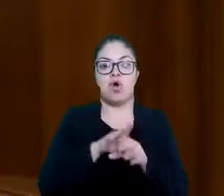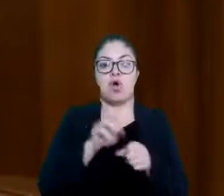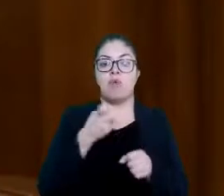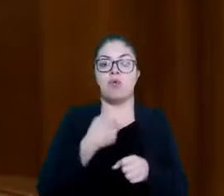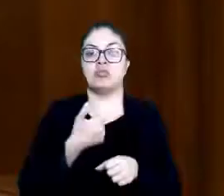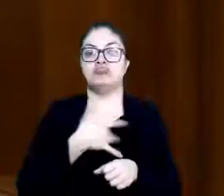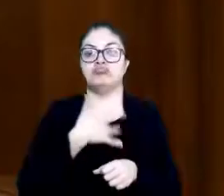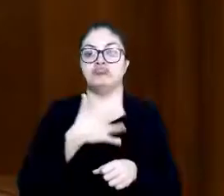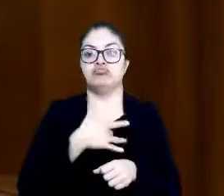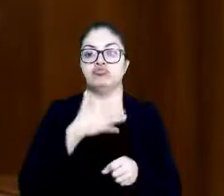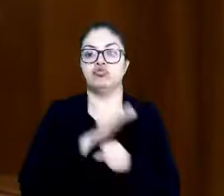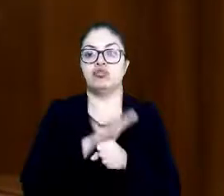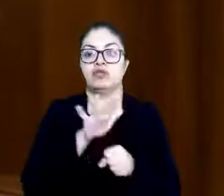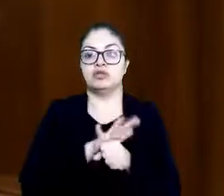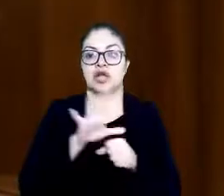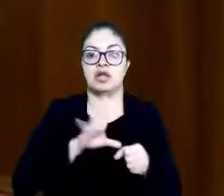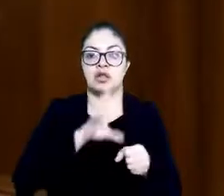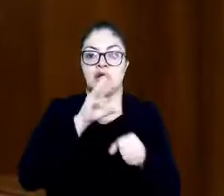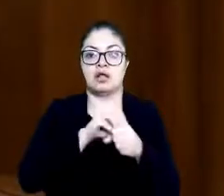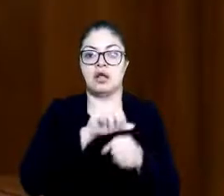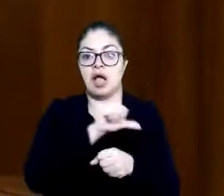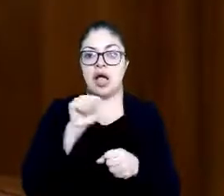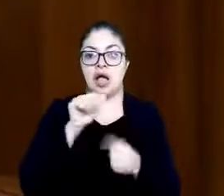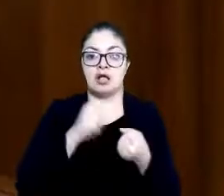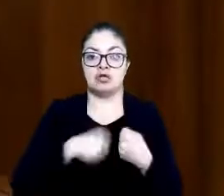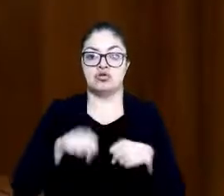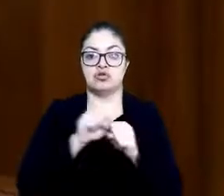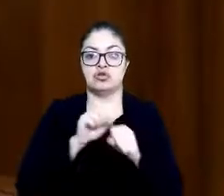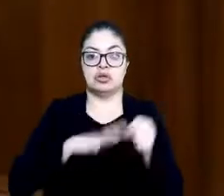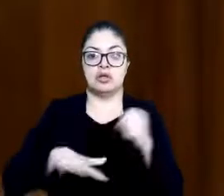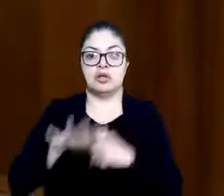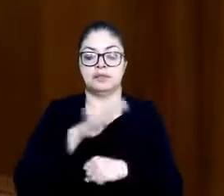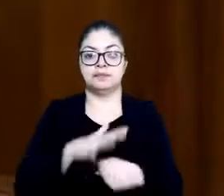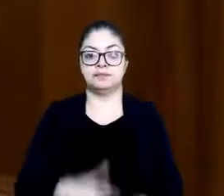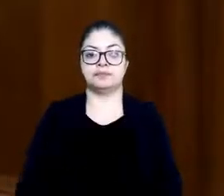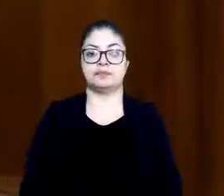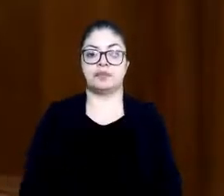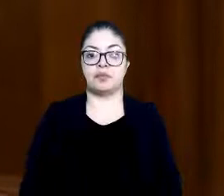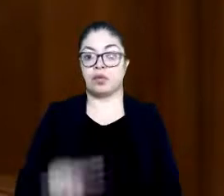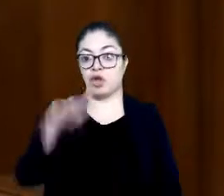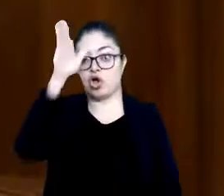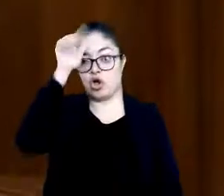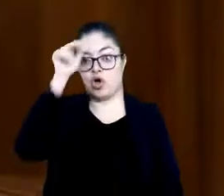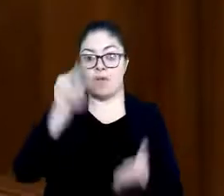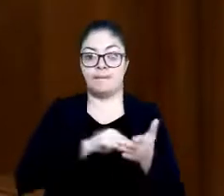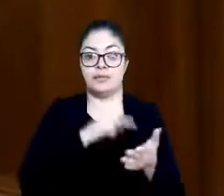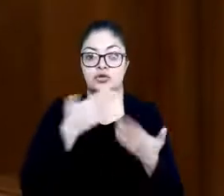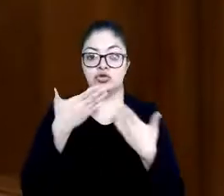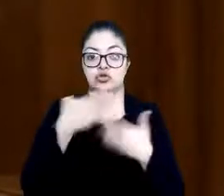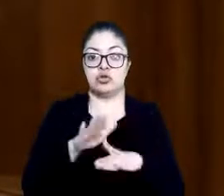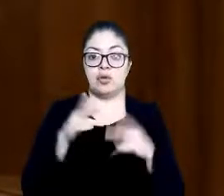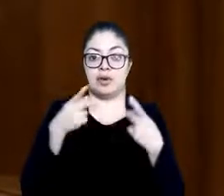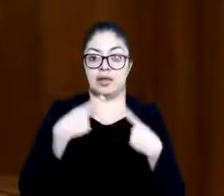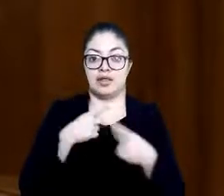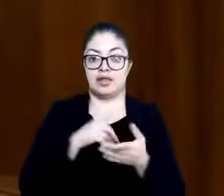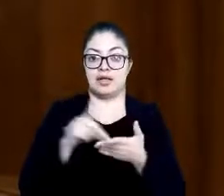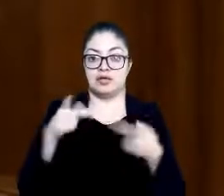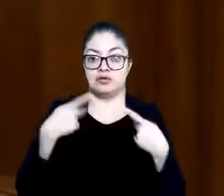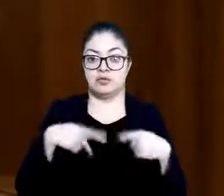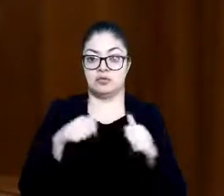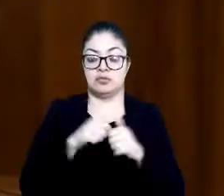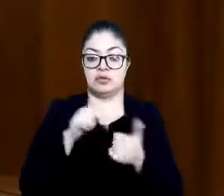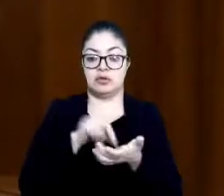autosuficiencia e integración activa en la sociedad. En la Convención sobre los Derechos de las Personas con